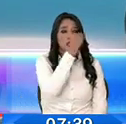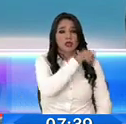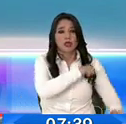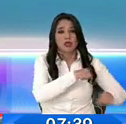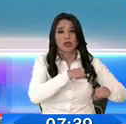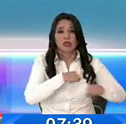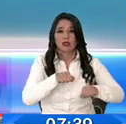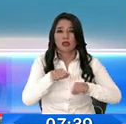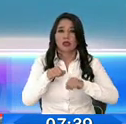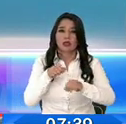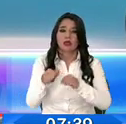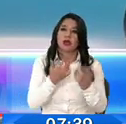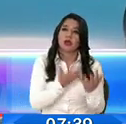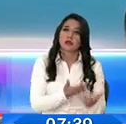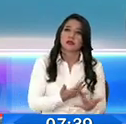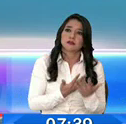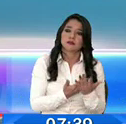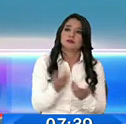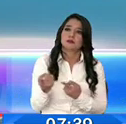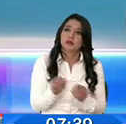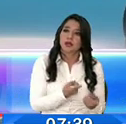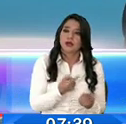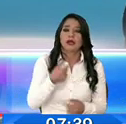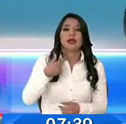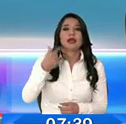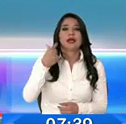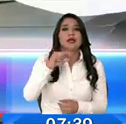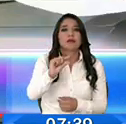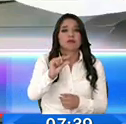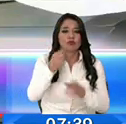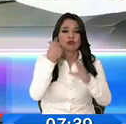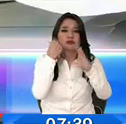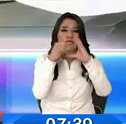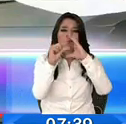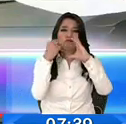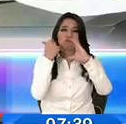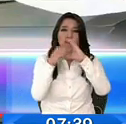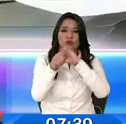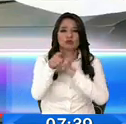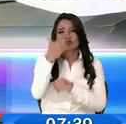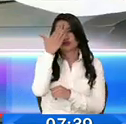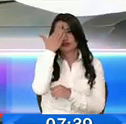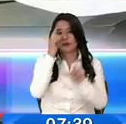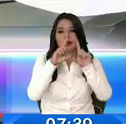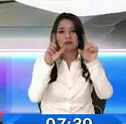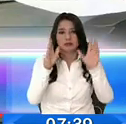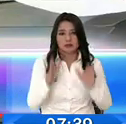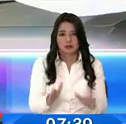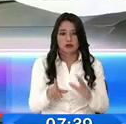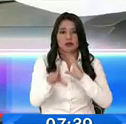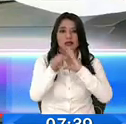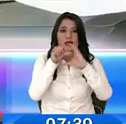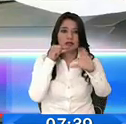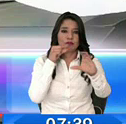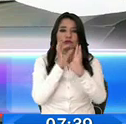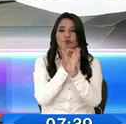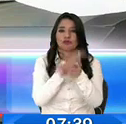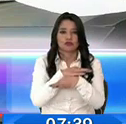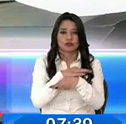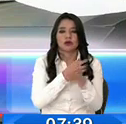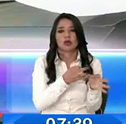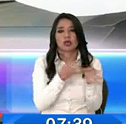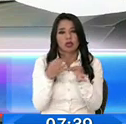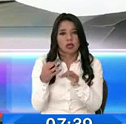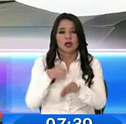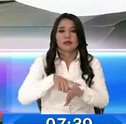gestión espera que nos venga por el equipo a veces el equipo de ustedes saben los que son empresarios no funciona o se retarda